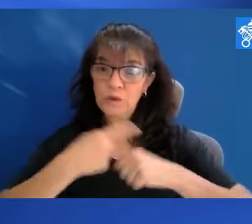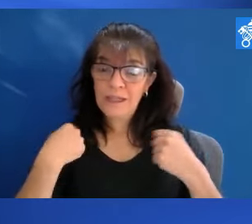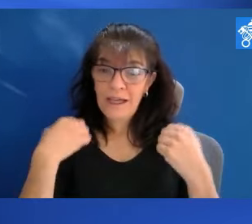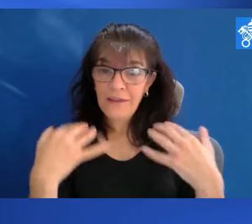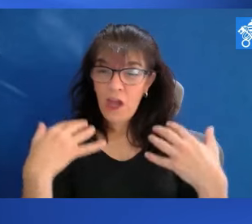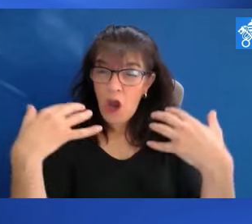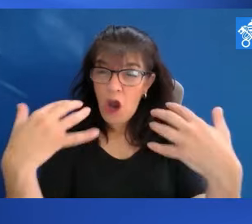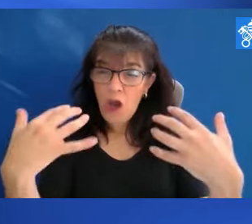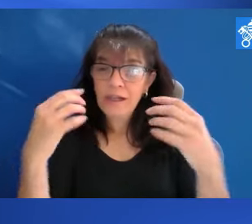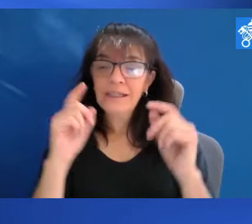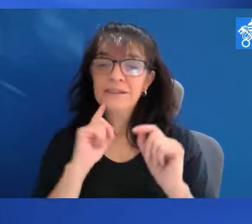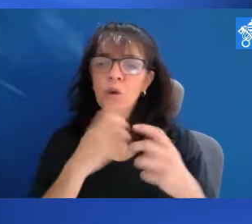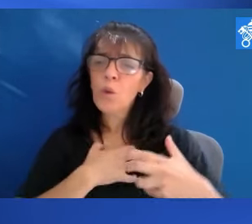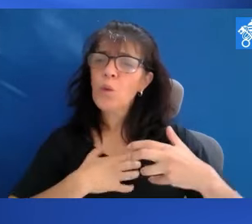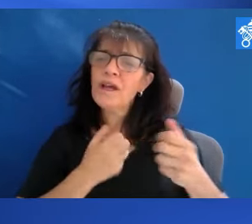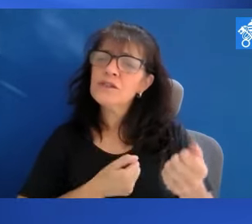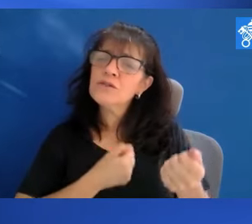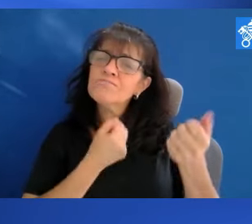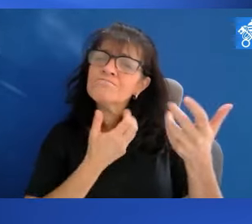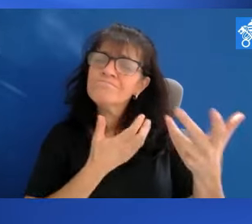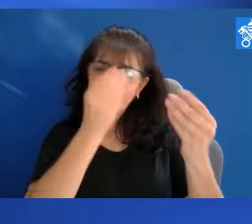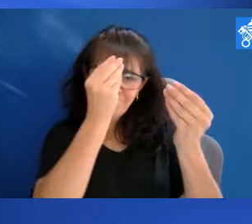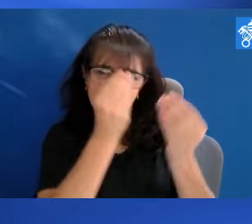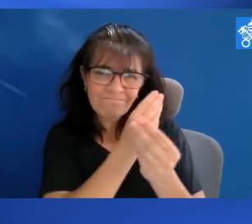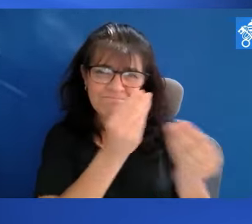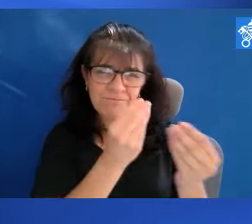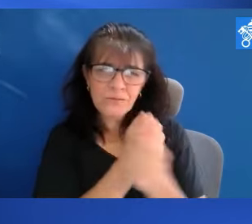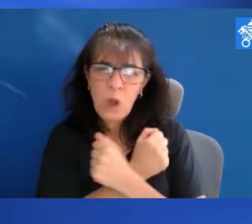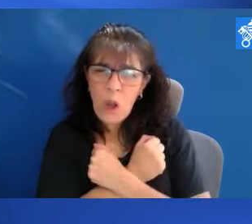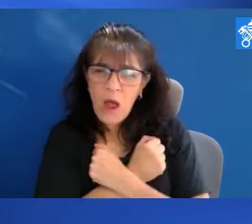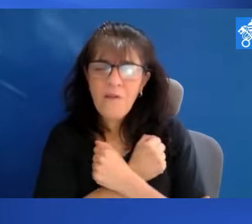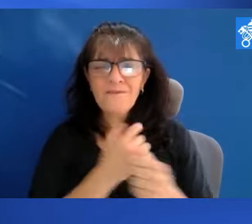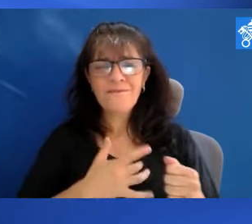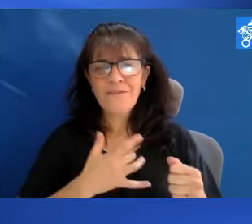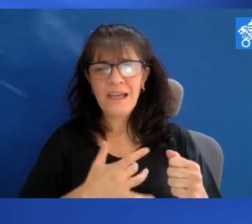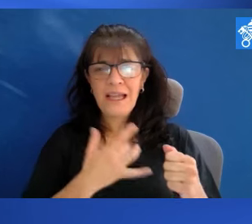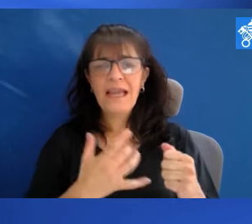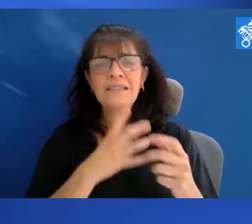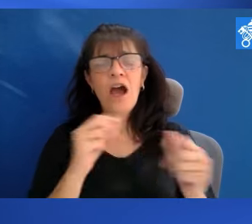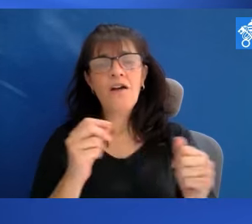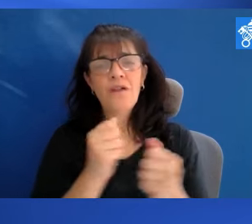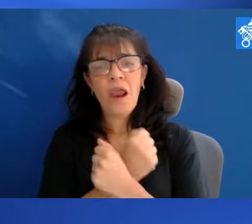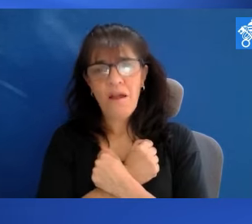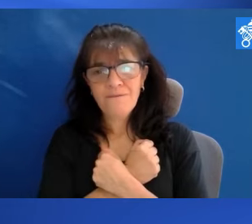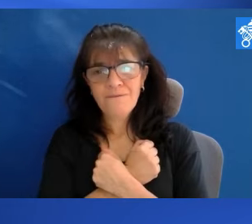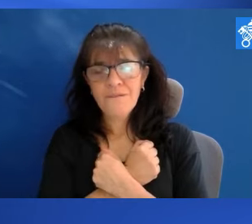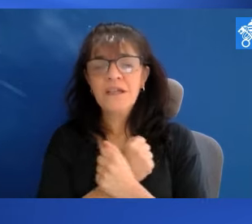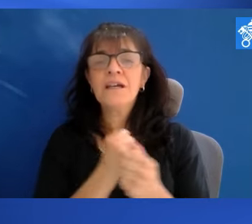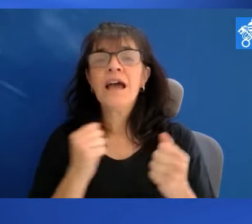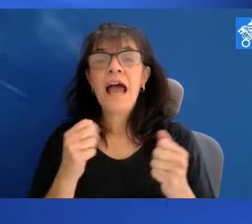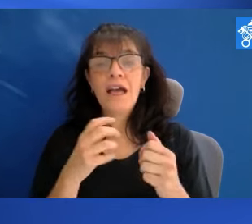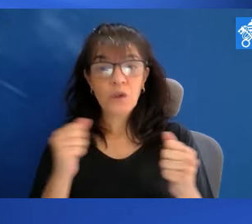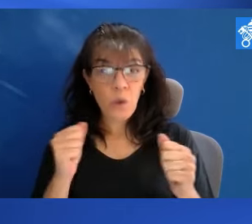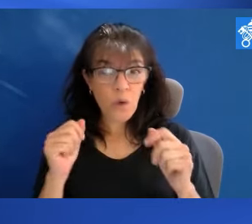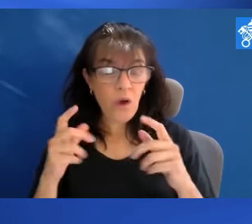audiencia desean manifestarle cordialmente sus sentimientos de filial afecto, que acompañan